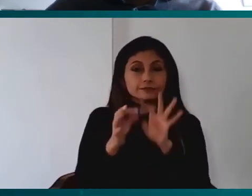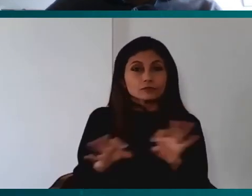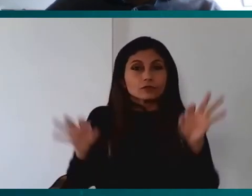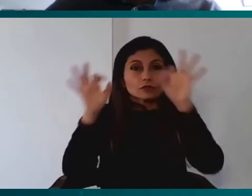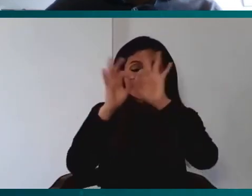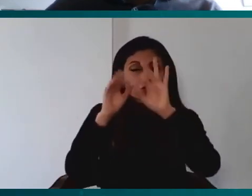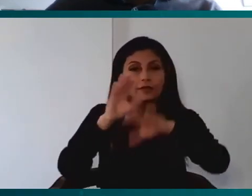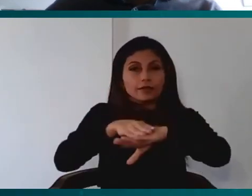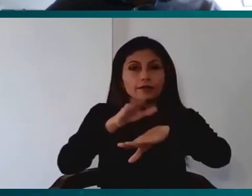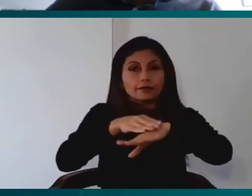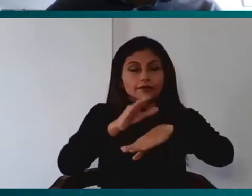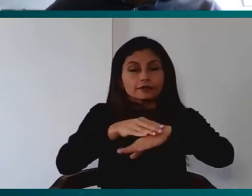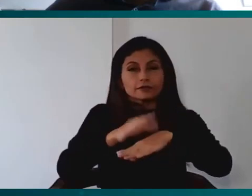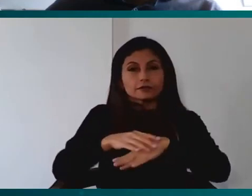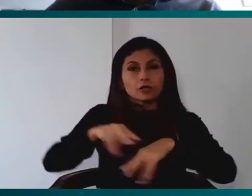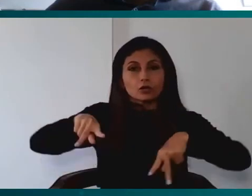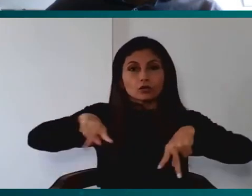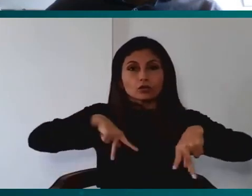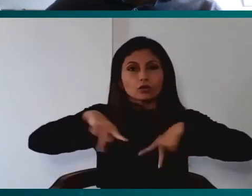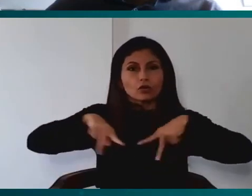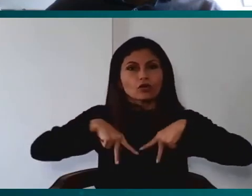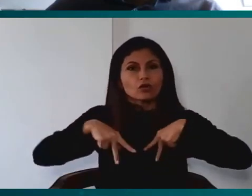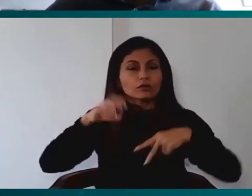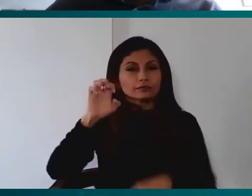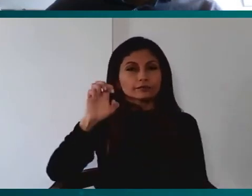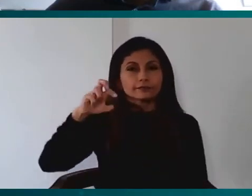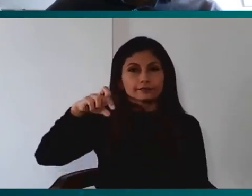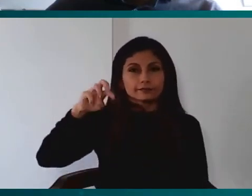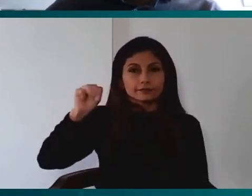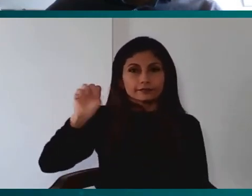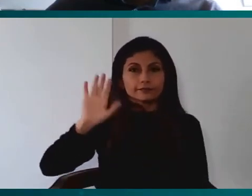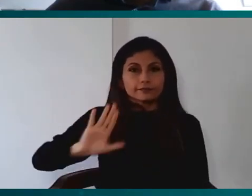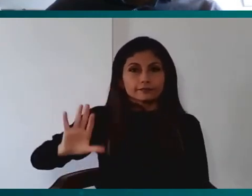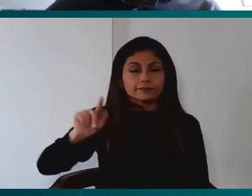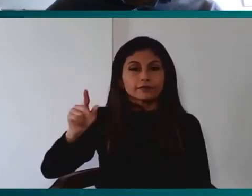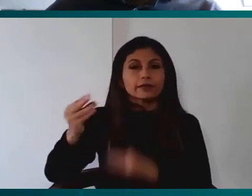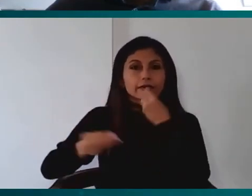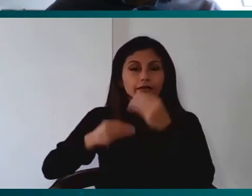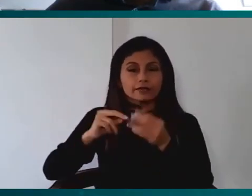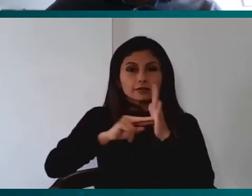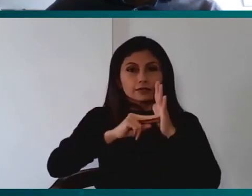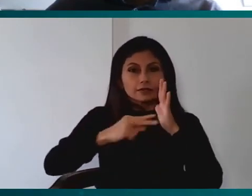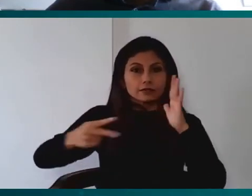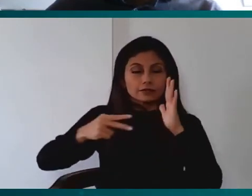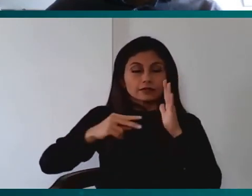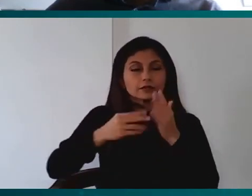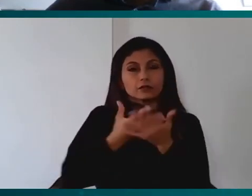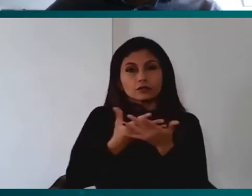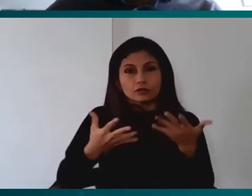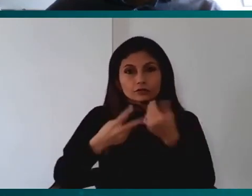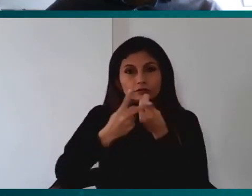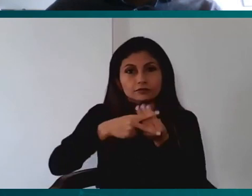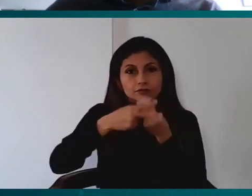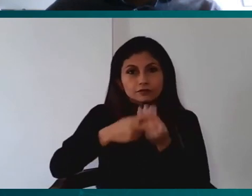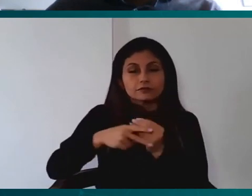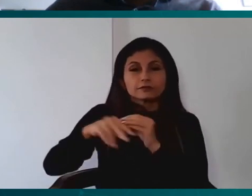resaltar el rol de EPM en la adopción de este tipo de herramientas. Si hay una